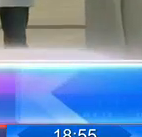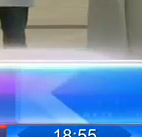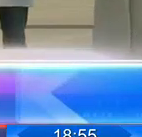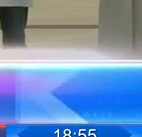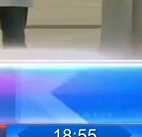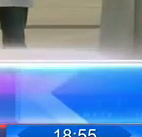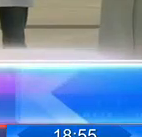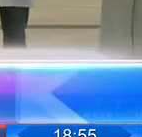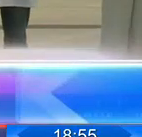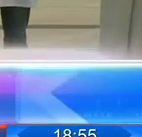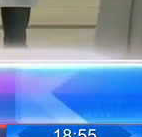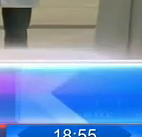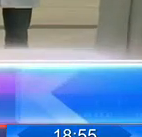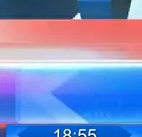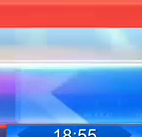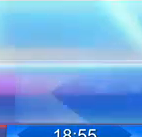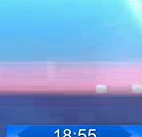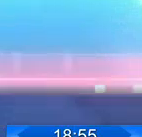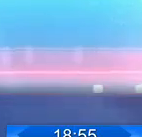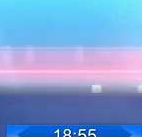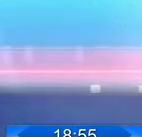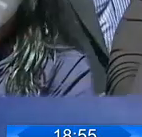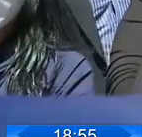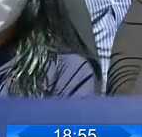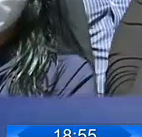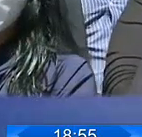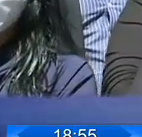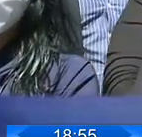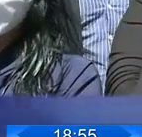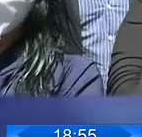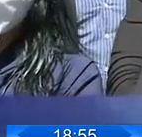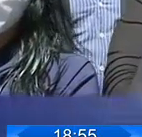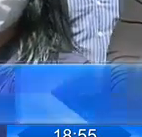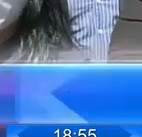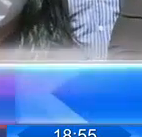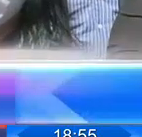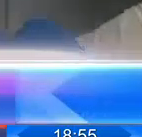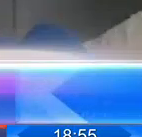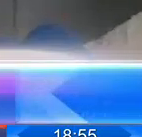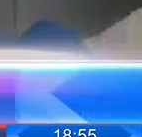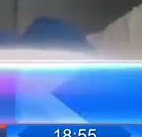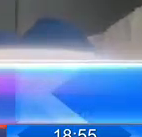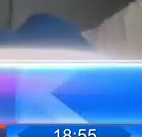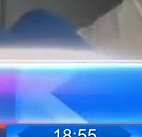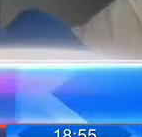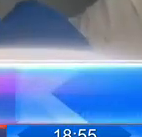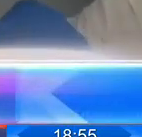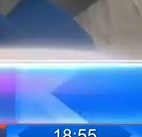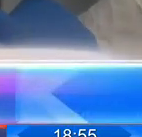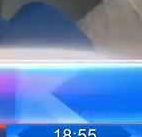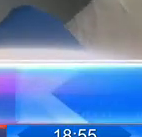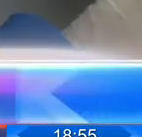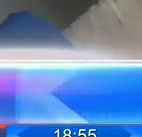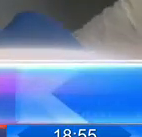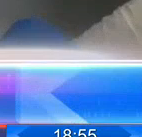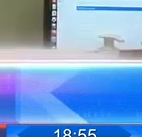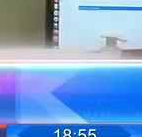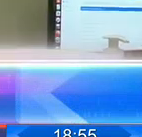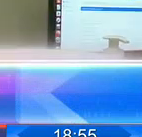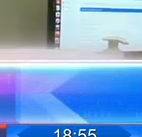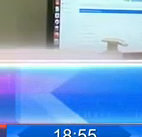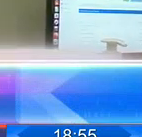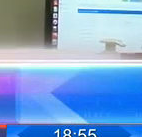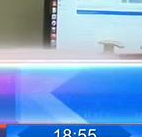el COVID-19. Municipio de Quito, junto a la empresa privada, buscan los mecanismos